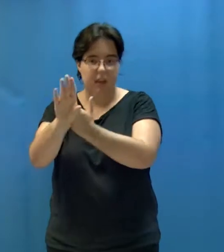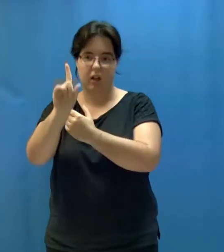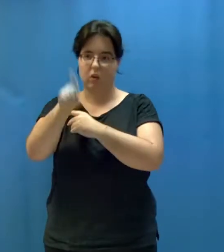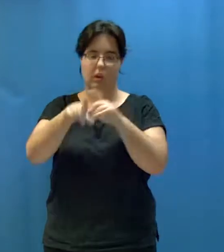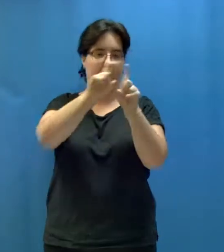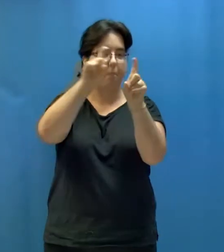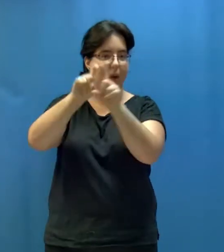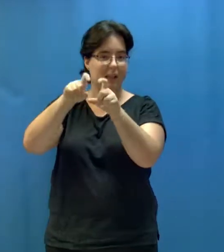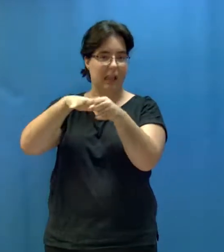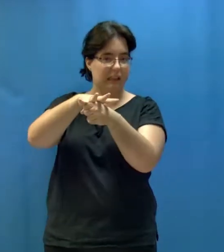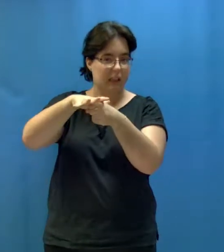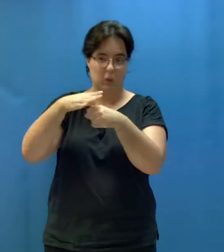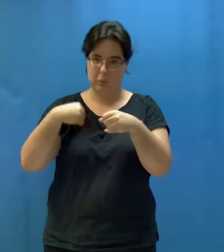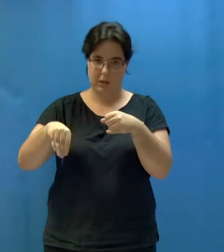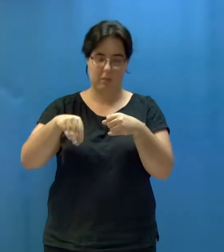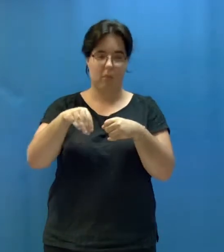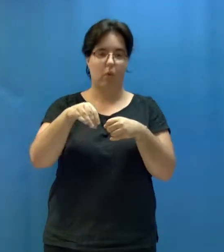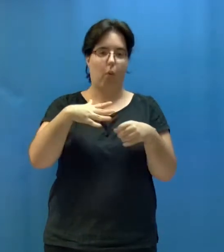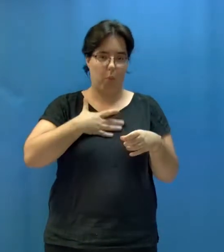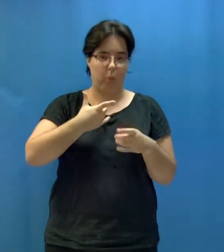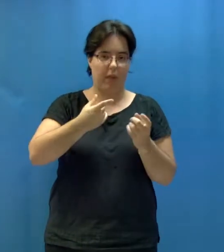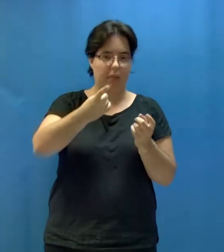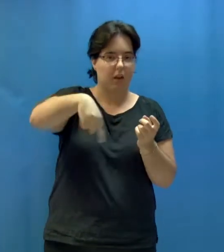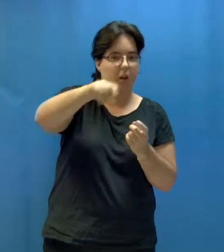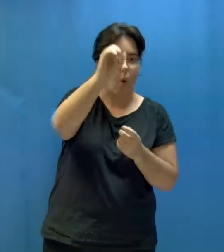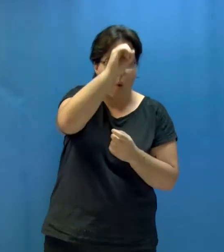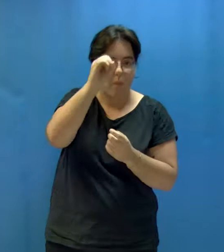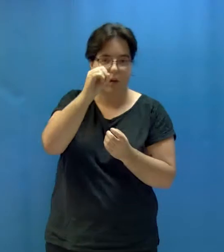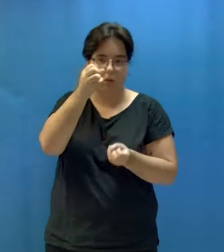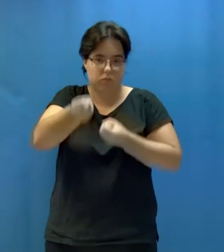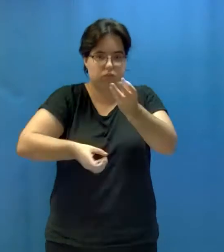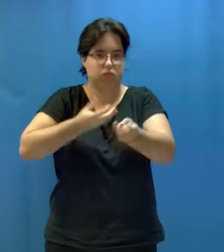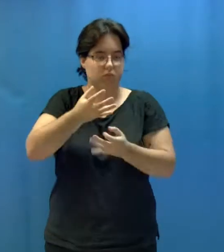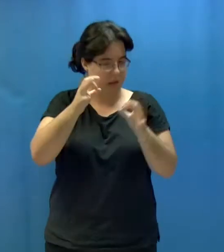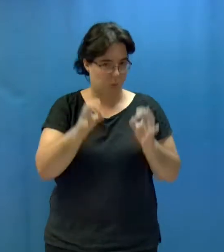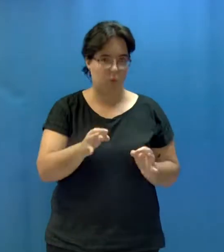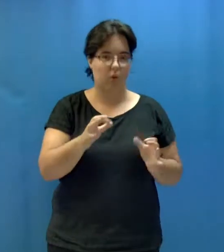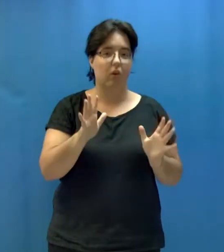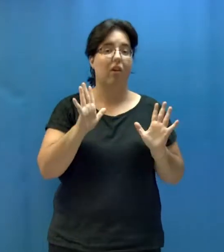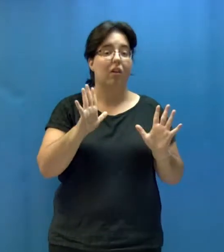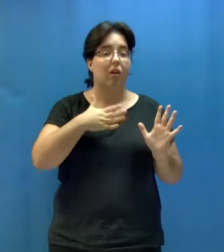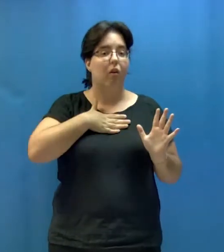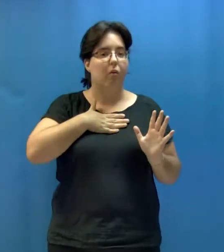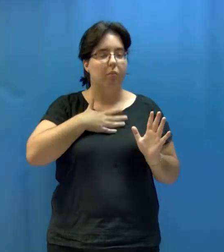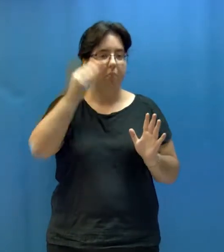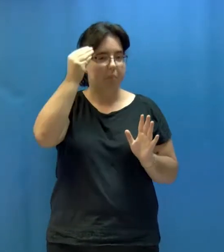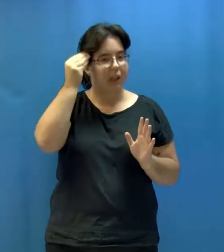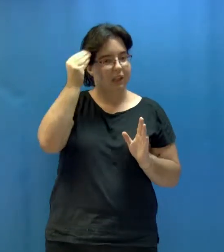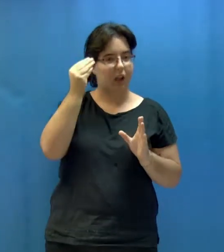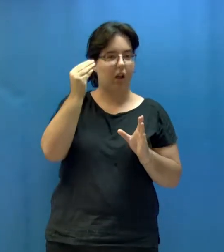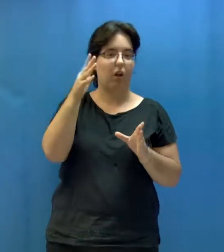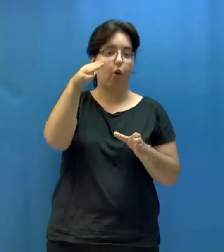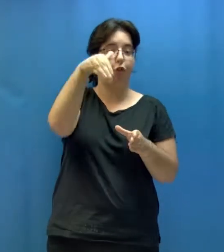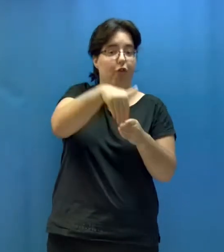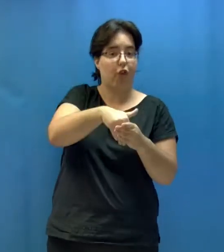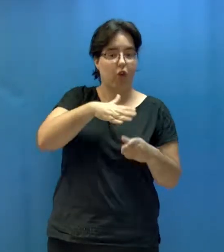del sector y asociaciones del sector puedan opinar más allá de las aportaciones ya hechas, considerábamos que el voto que correspondía por nuestra parte